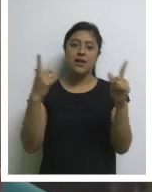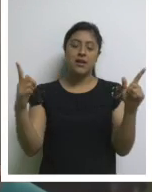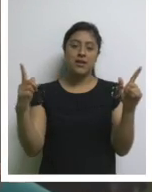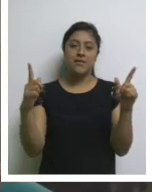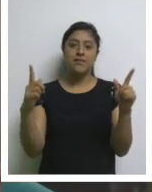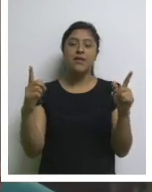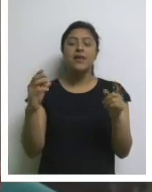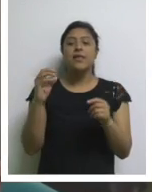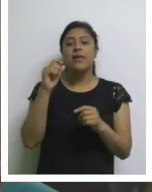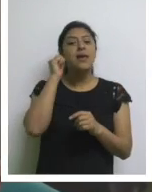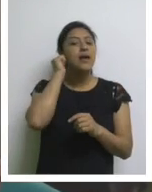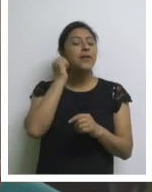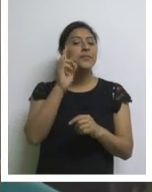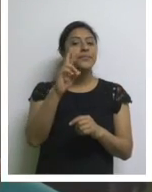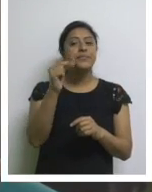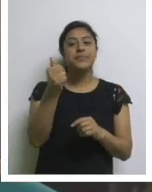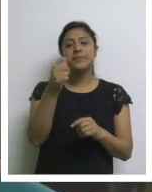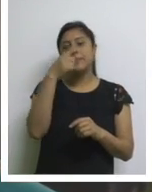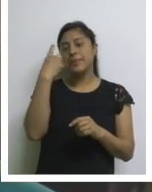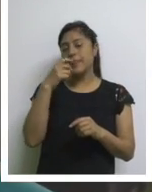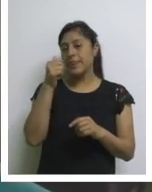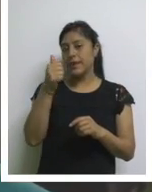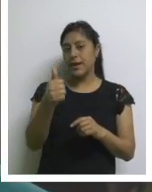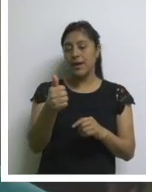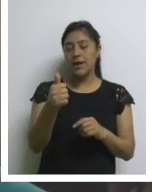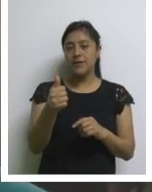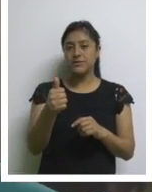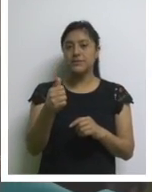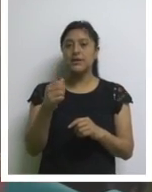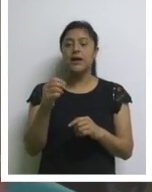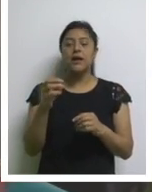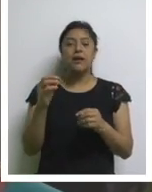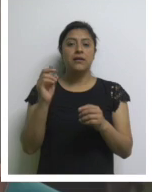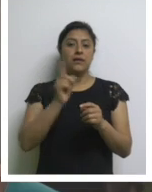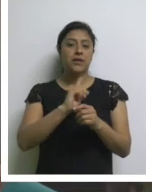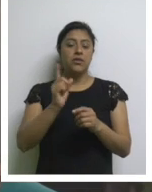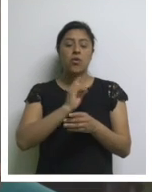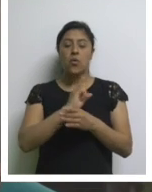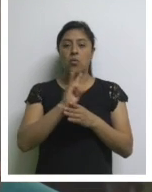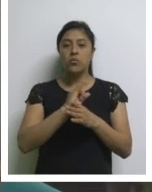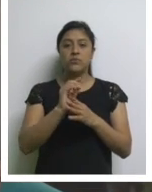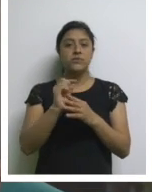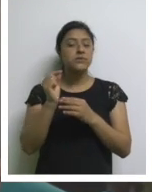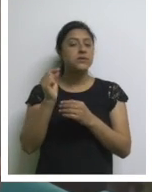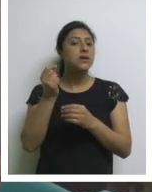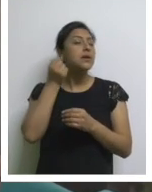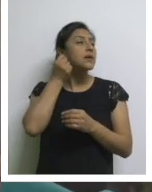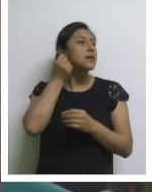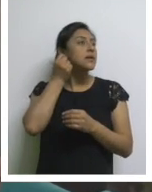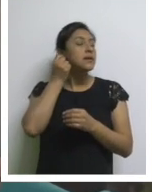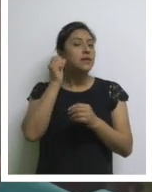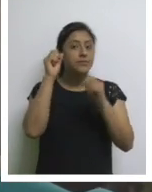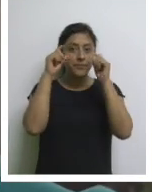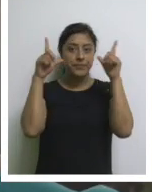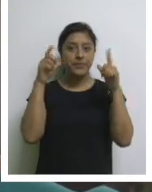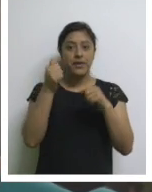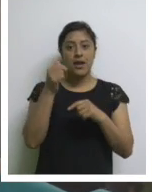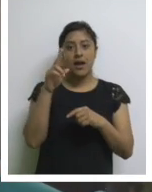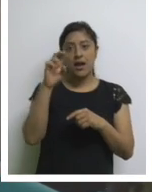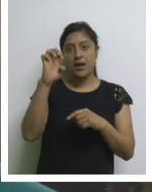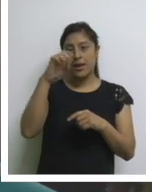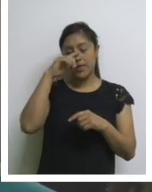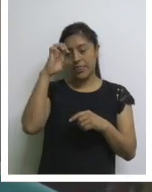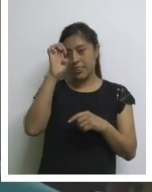tengan su rostro descubierto, sus orejas descubiertas, que eviten utilizar accesorios